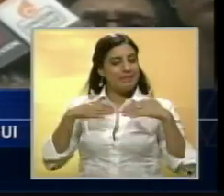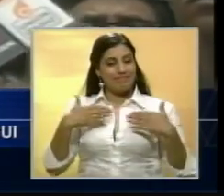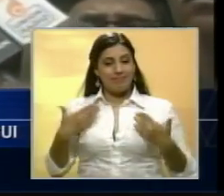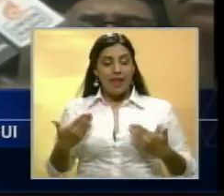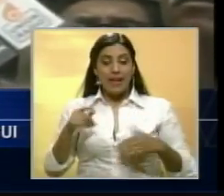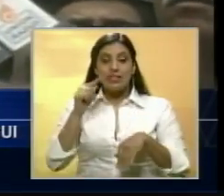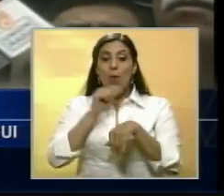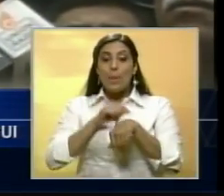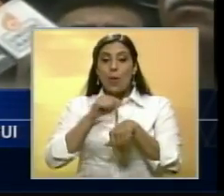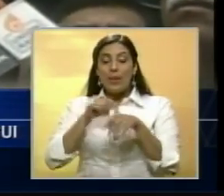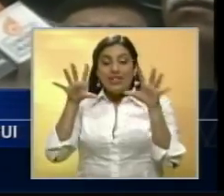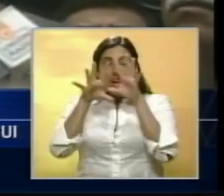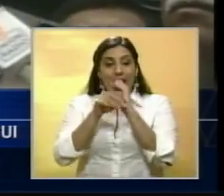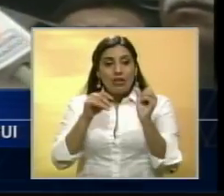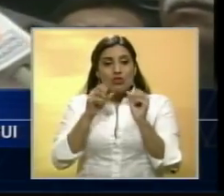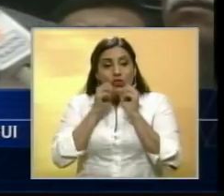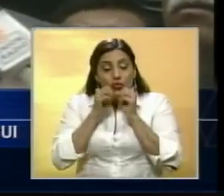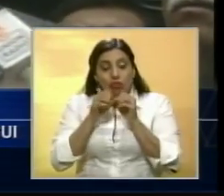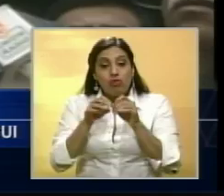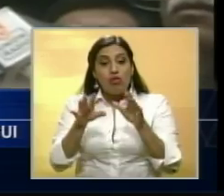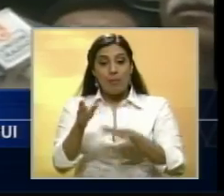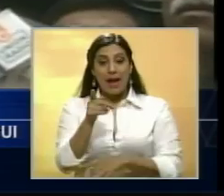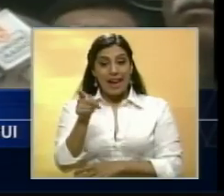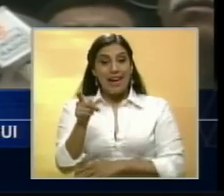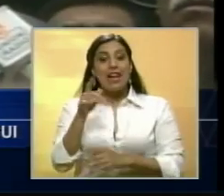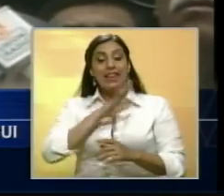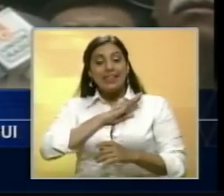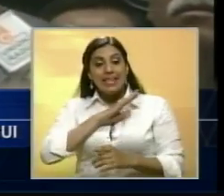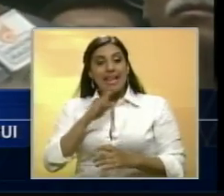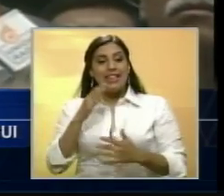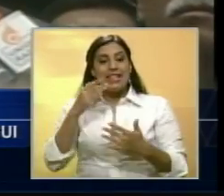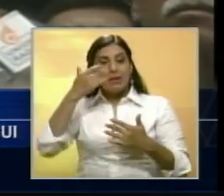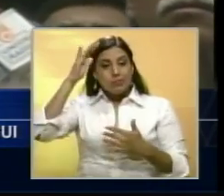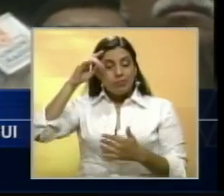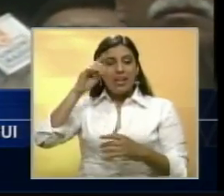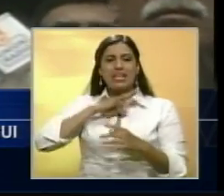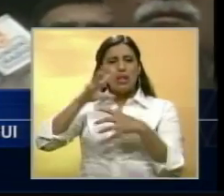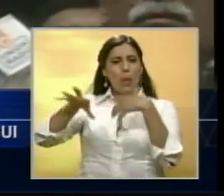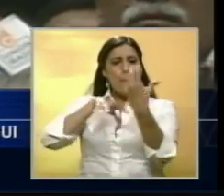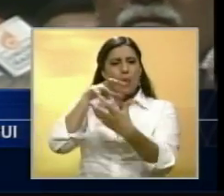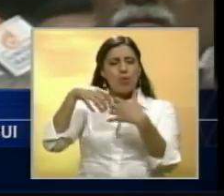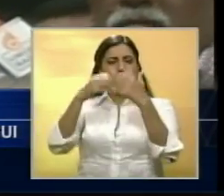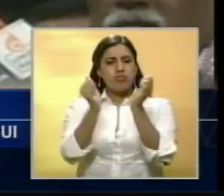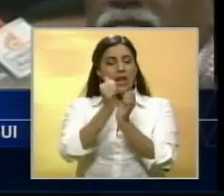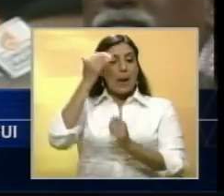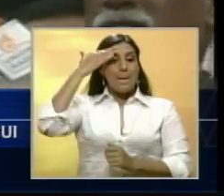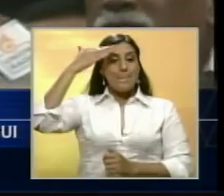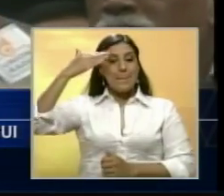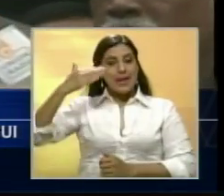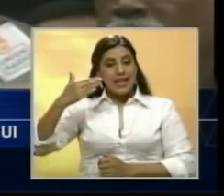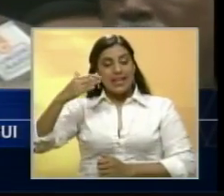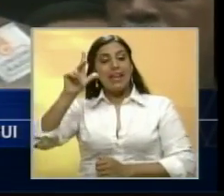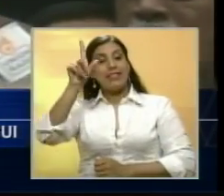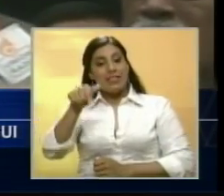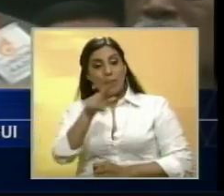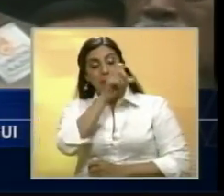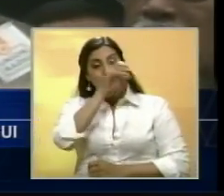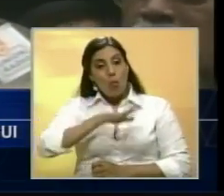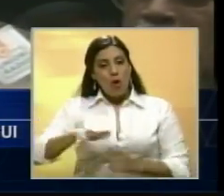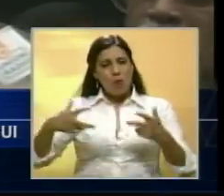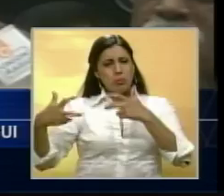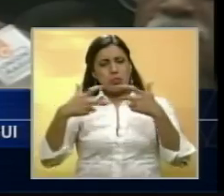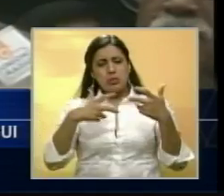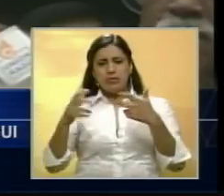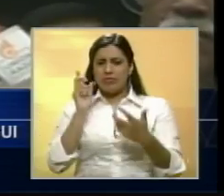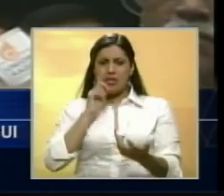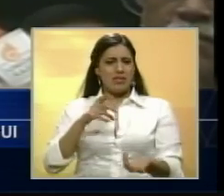en ese momento, en la noche, le informaban a él que habían enfrentamientos entre la Guardia Nacional y el pueblo, cosa